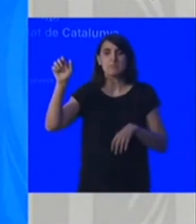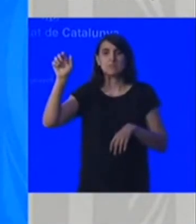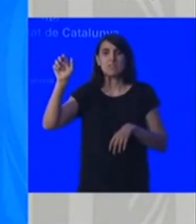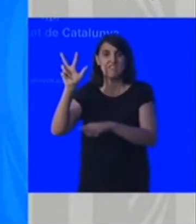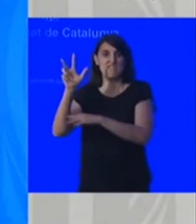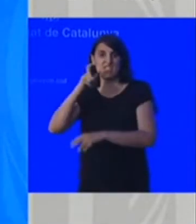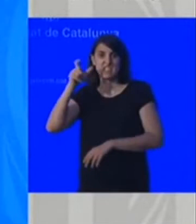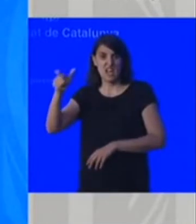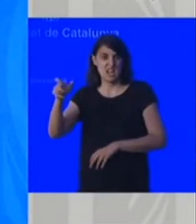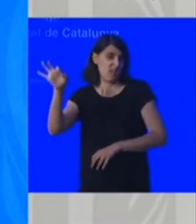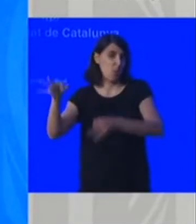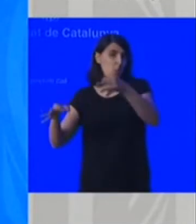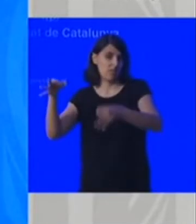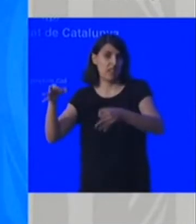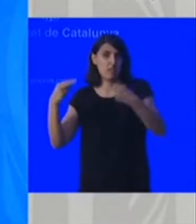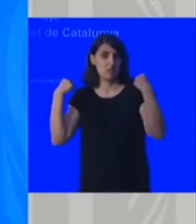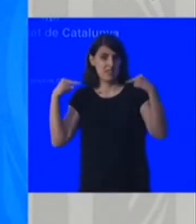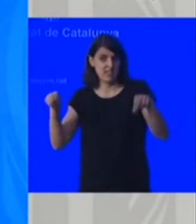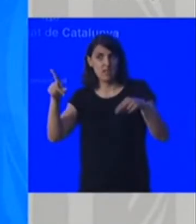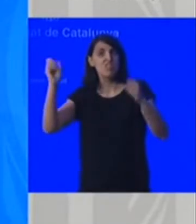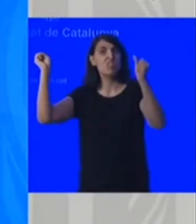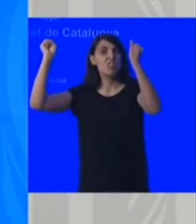Lleida decidan